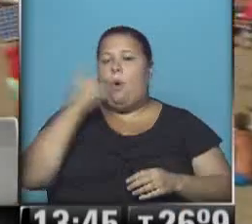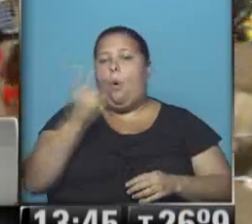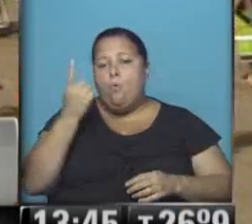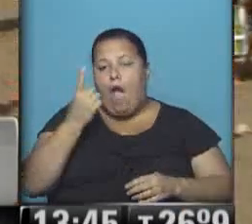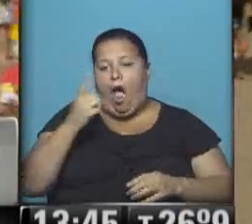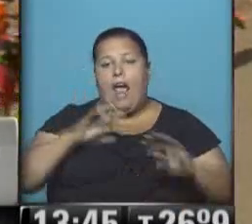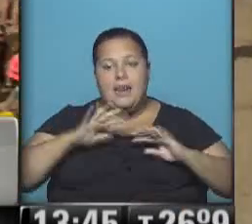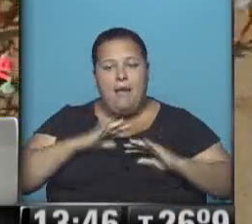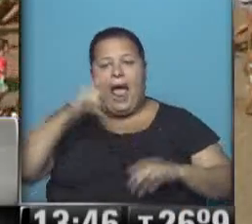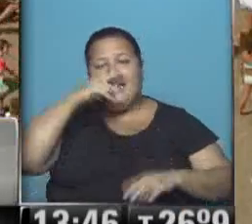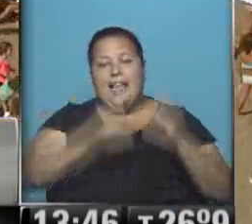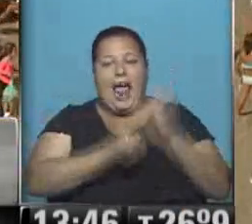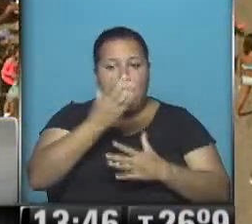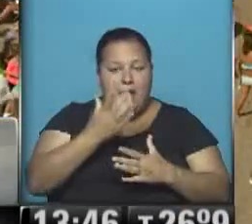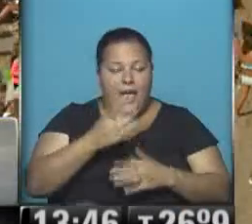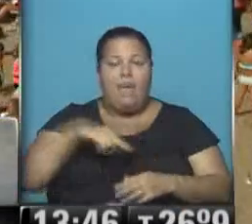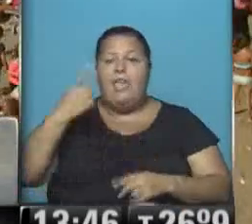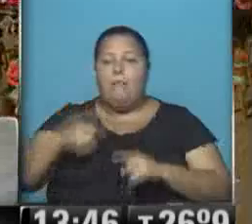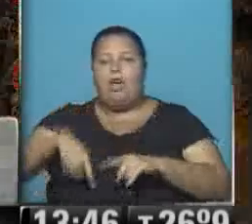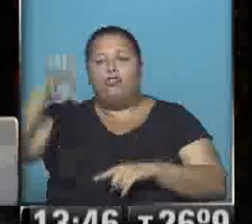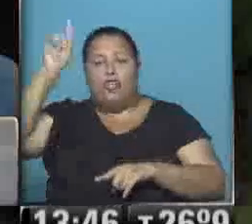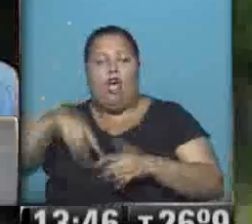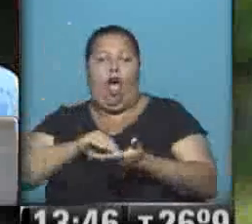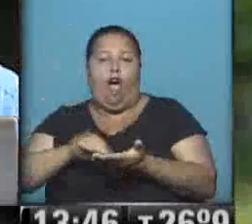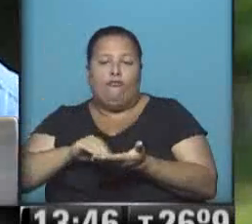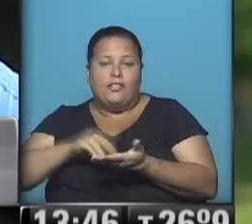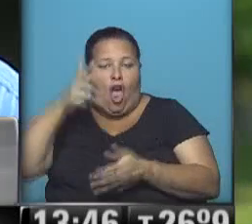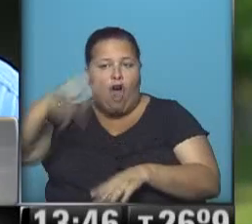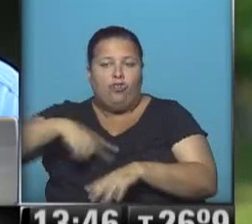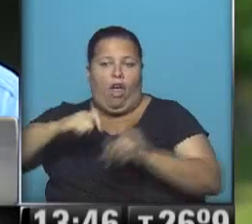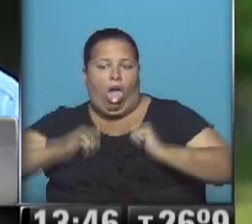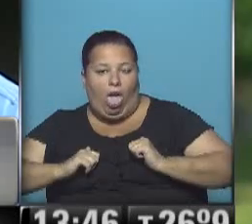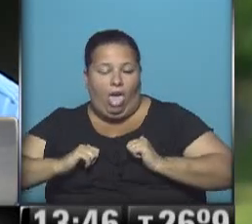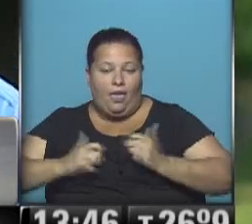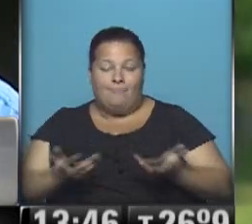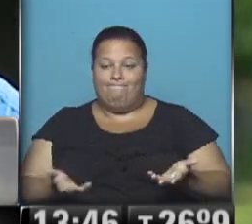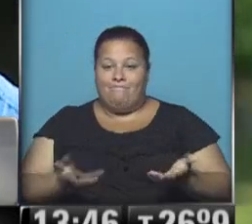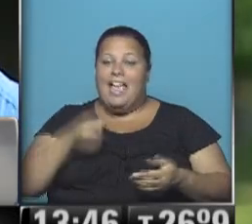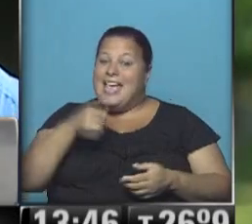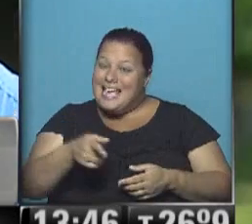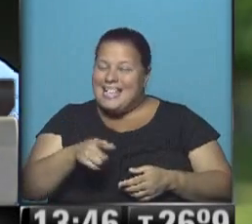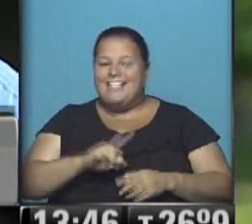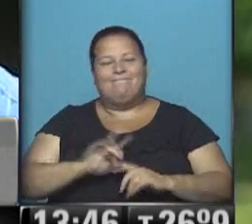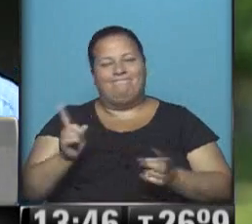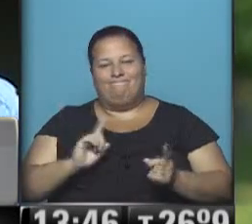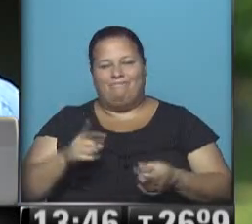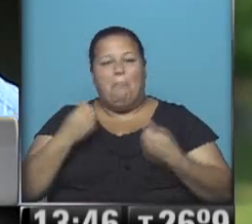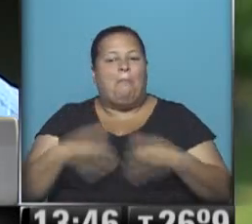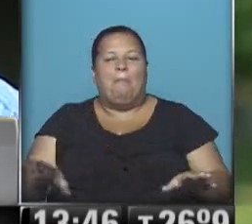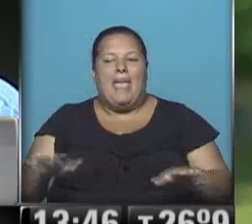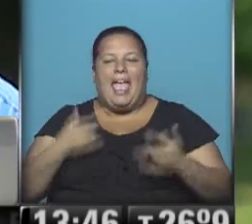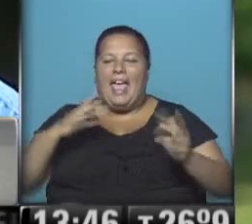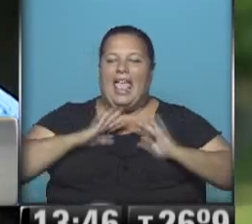hora de actividad física a las 7 de la mañana y después entrar a la oficina y estar 8 horas sentados. Es decir, eso no. Se pierde